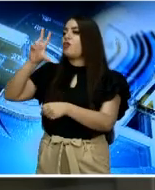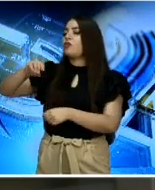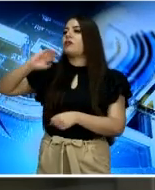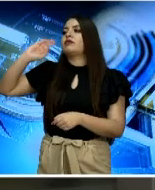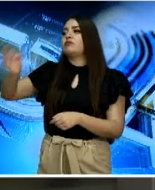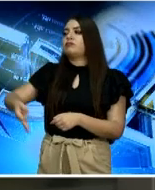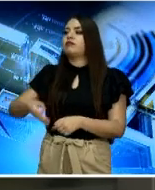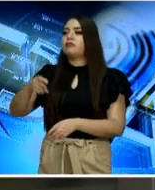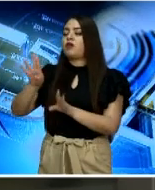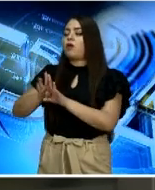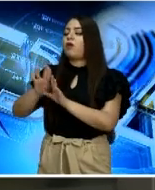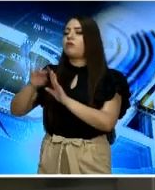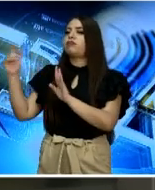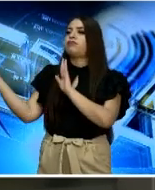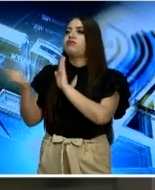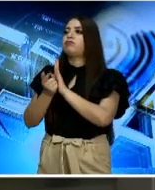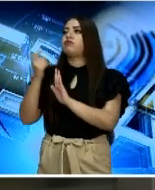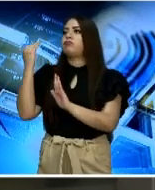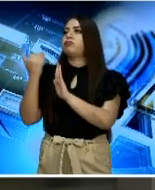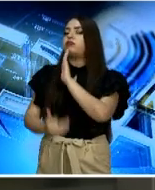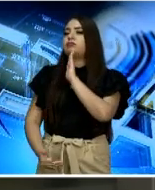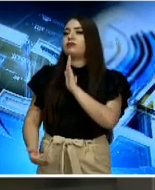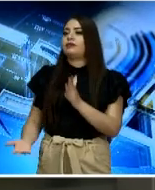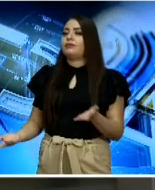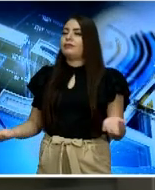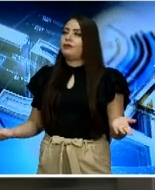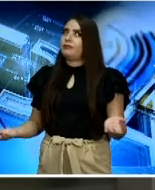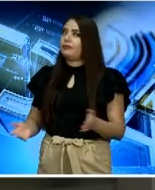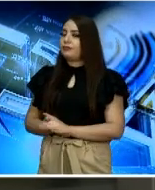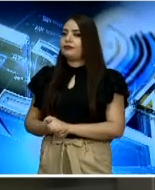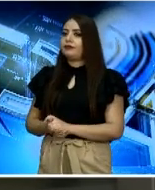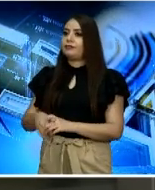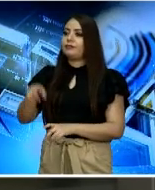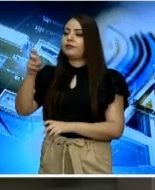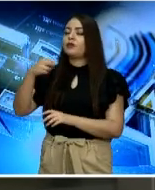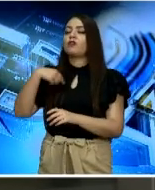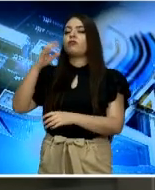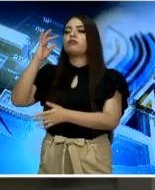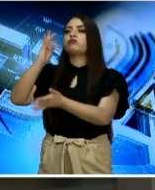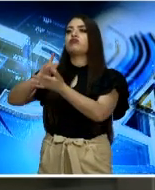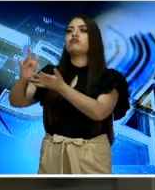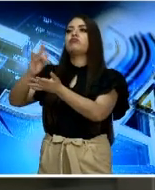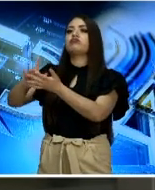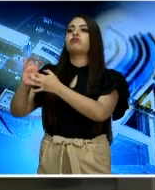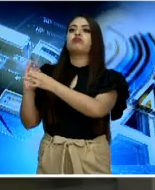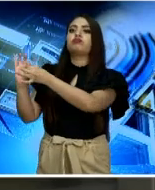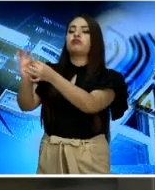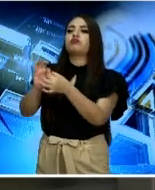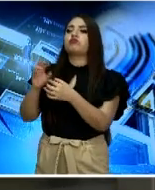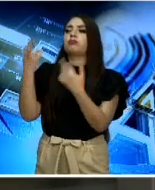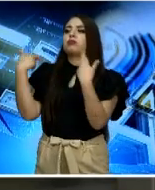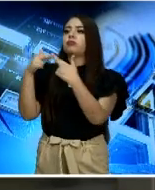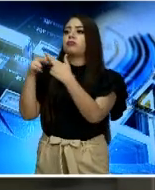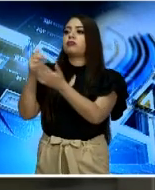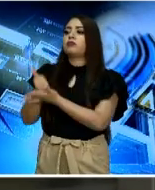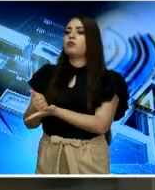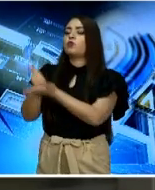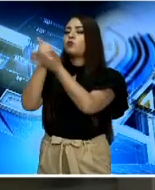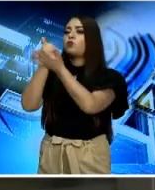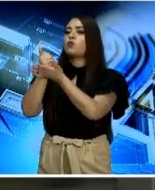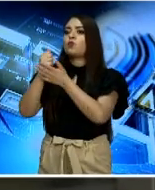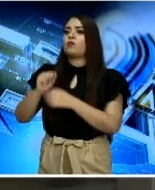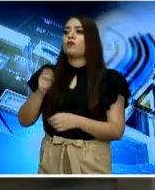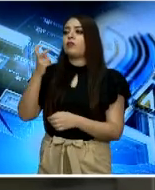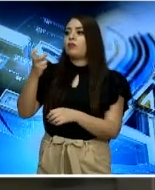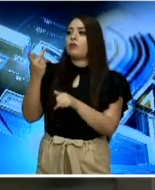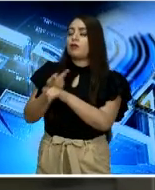ley. Pues mire, apoyaré legalmente a las compañeras. No permitamos esta infamia, porque si así sucede, los próximos